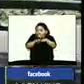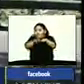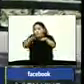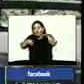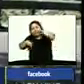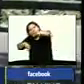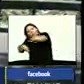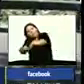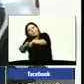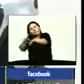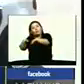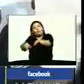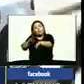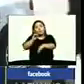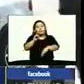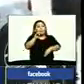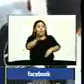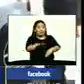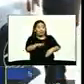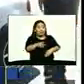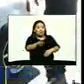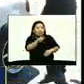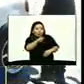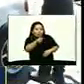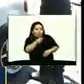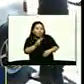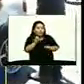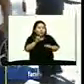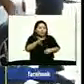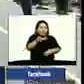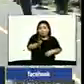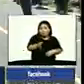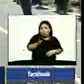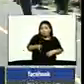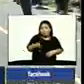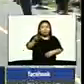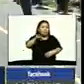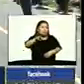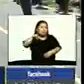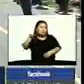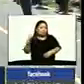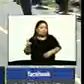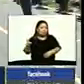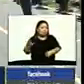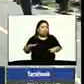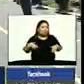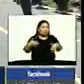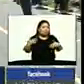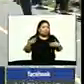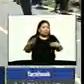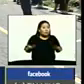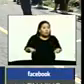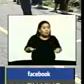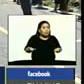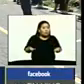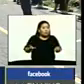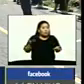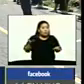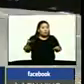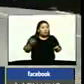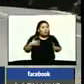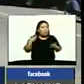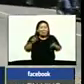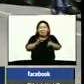mayores lesiones. Según los reportes a la unidad de la ruta 21, que venía sin